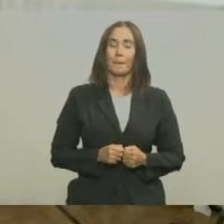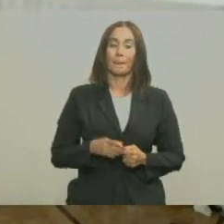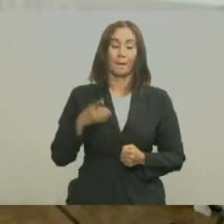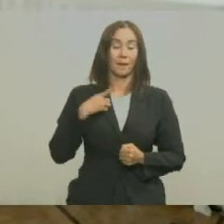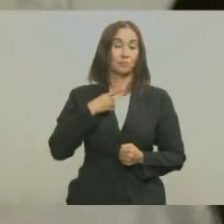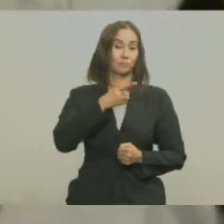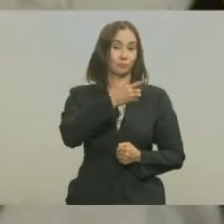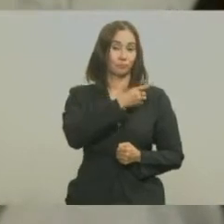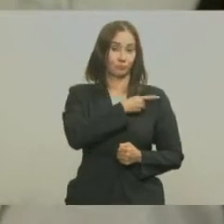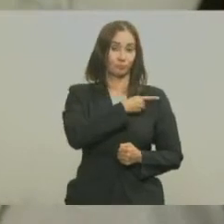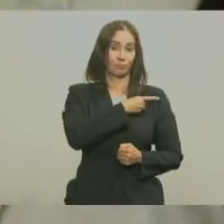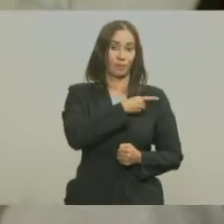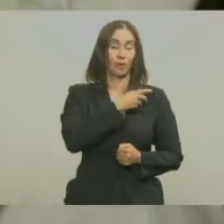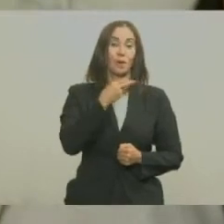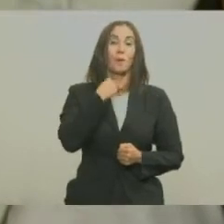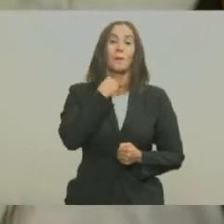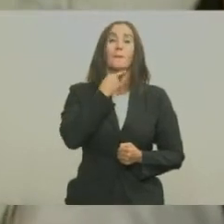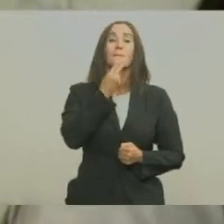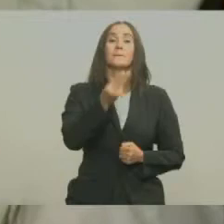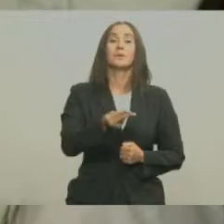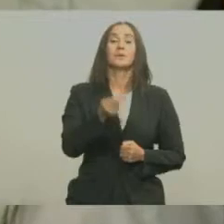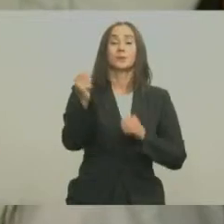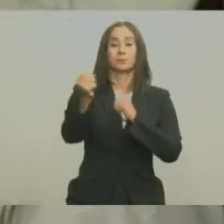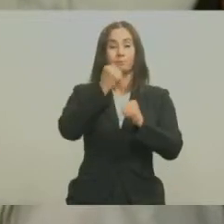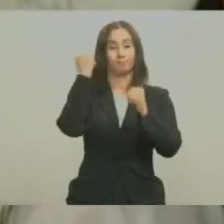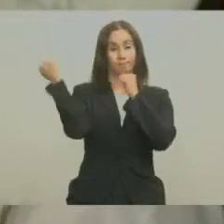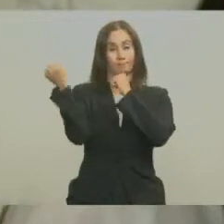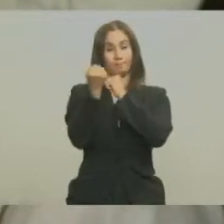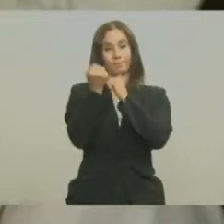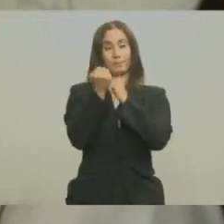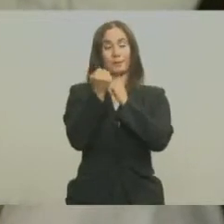Diputado Rubén Maldonado, vocero de La Fuerza del Pueblo.